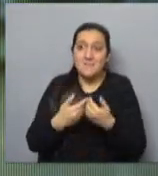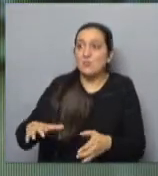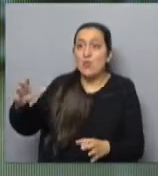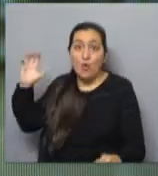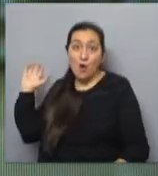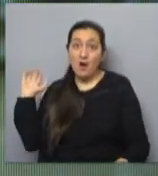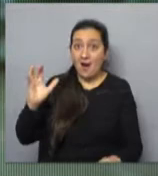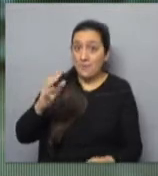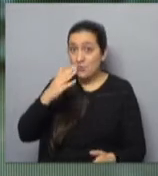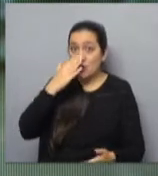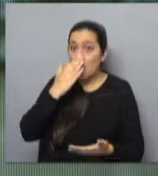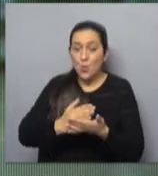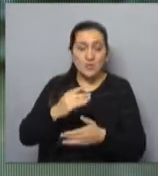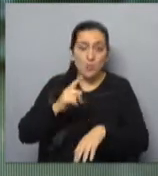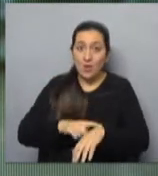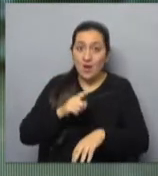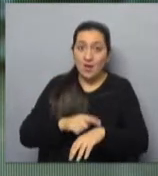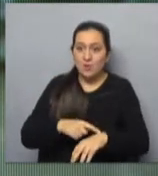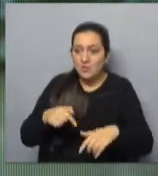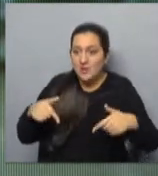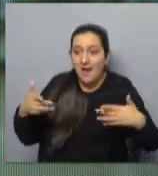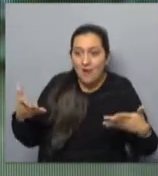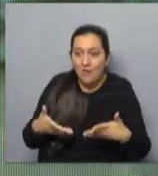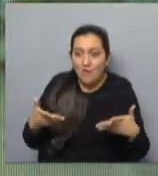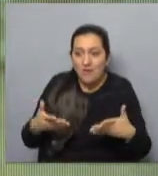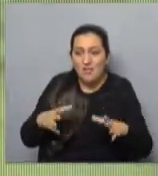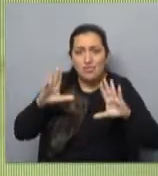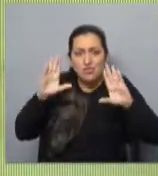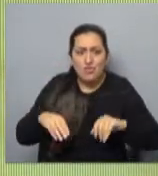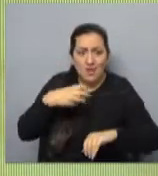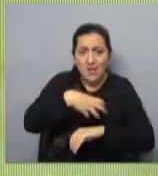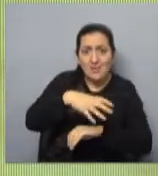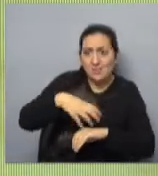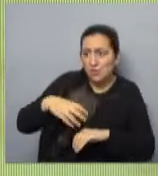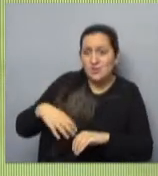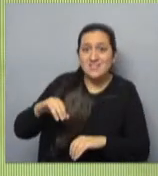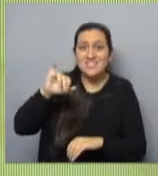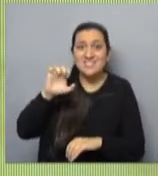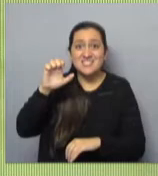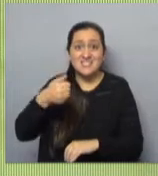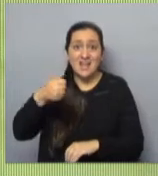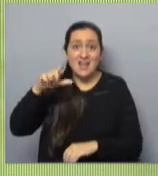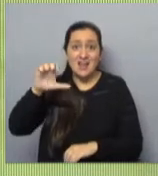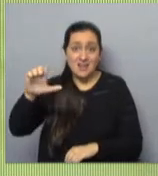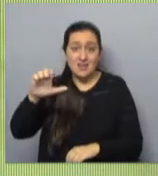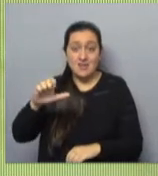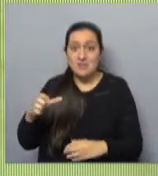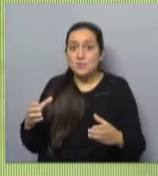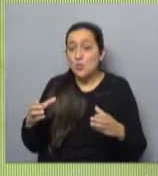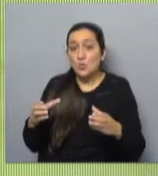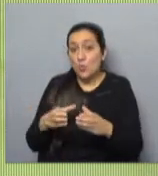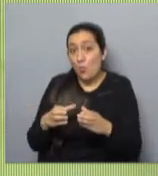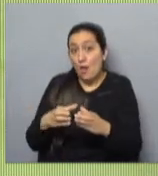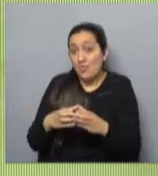último horario a darme un ratito de cancha y hoy tenés todas las categorías sociales es uno de los cuadros más de barrio